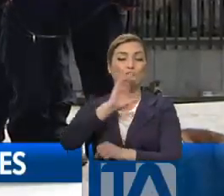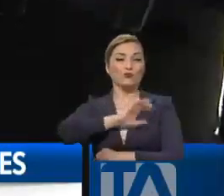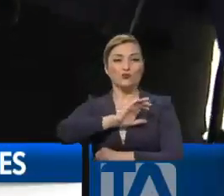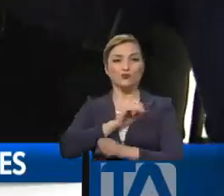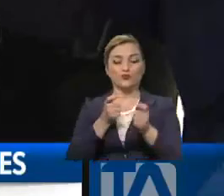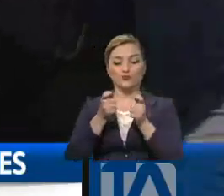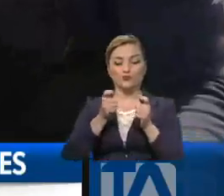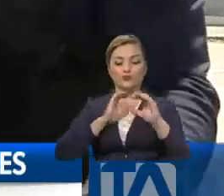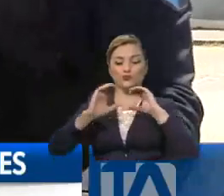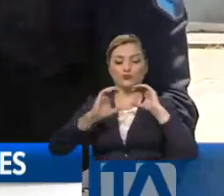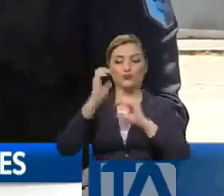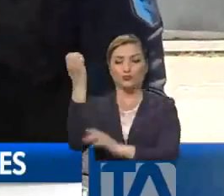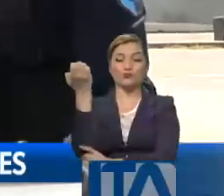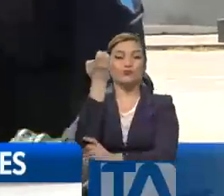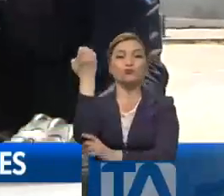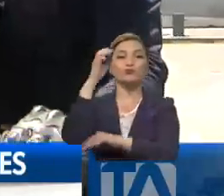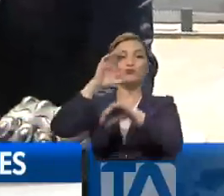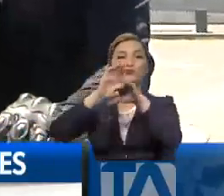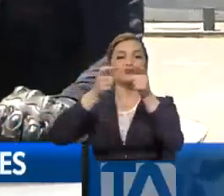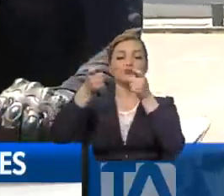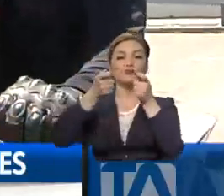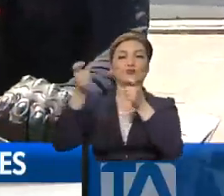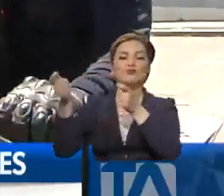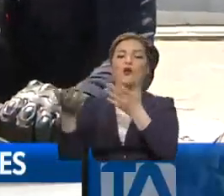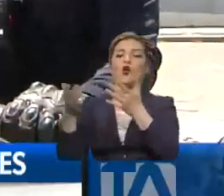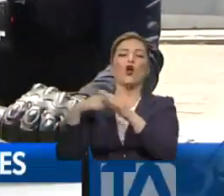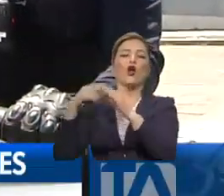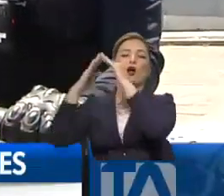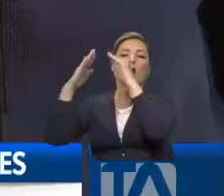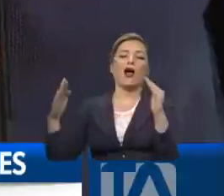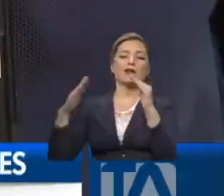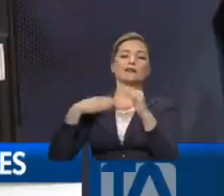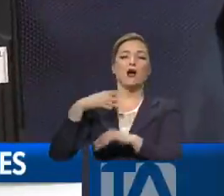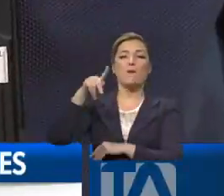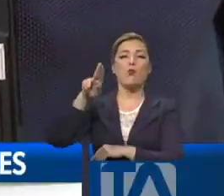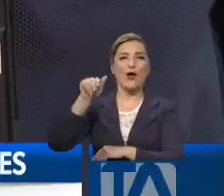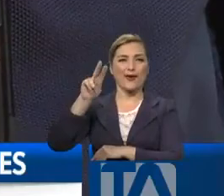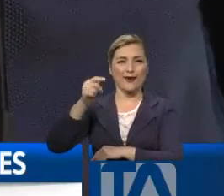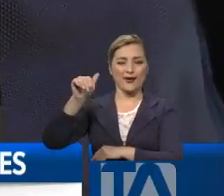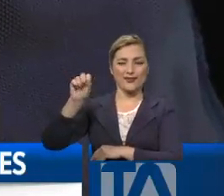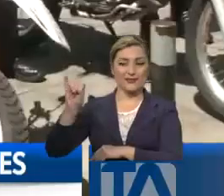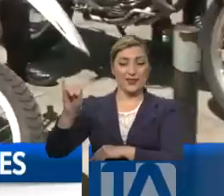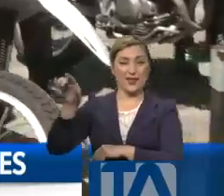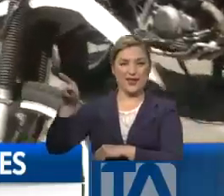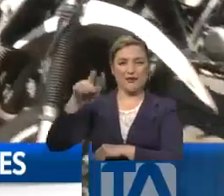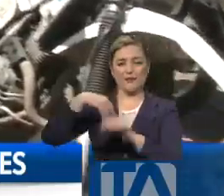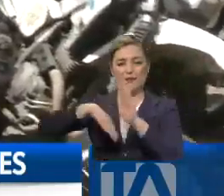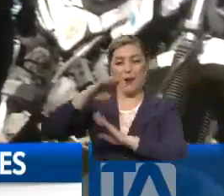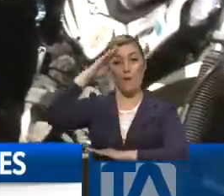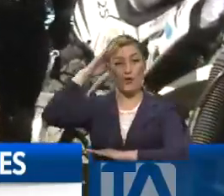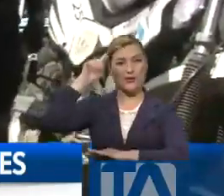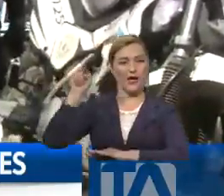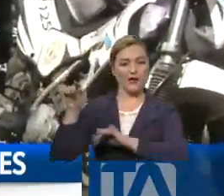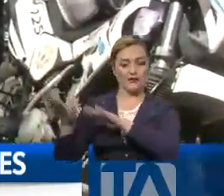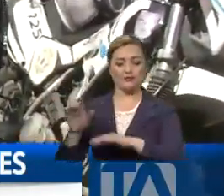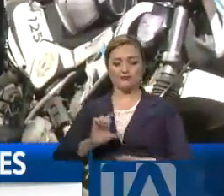permitirá comunicar emergencias al centro de mando de esta entidad ubicada en la Loma de Puengasí en el sur de Quito. En el momento que se presenta una